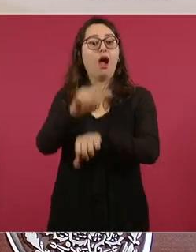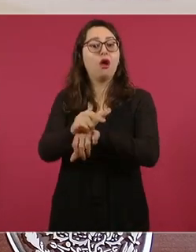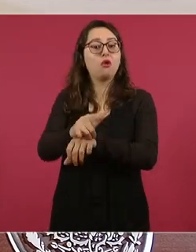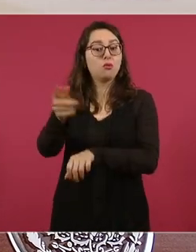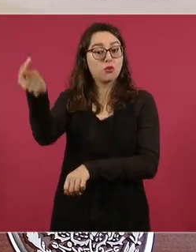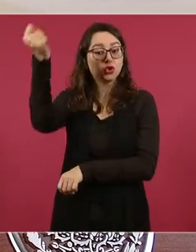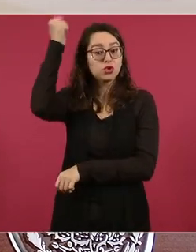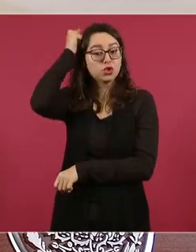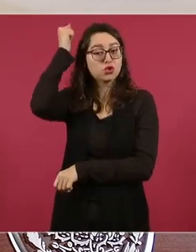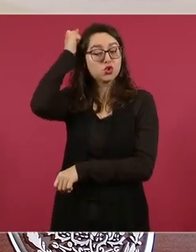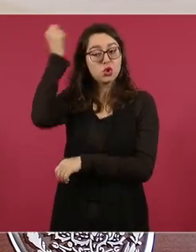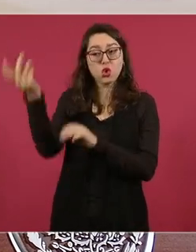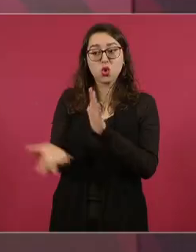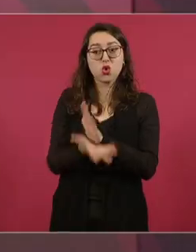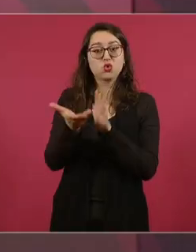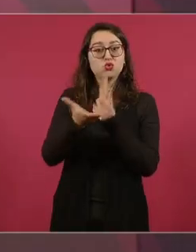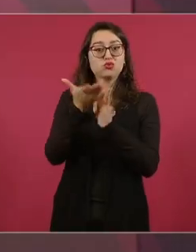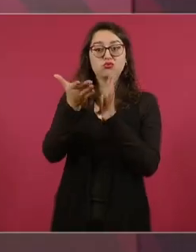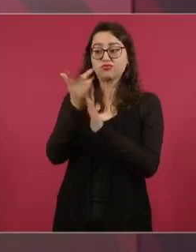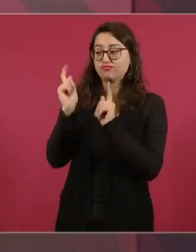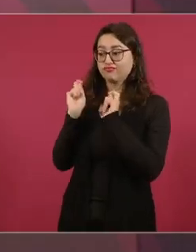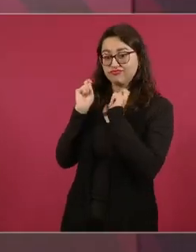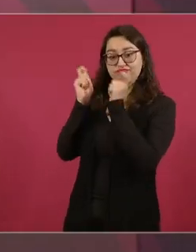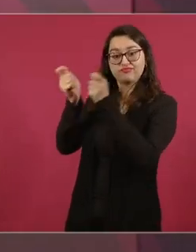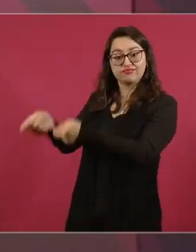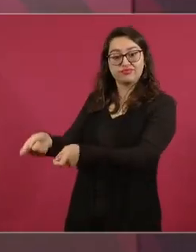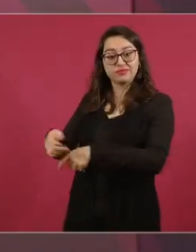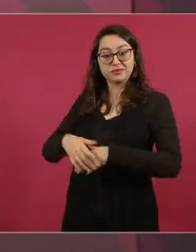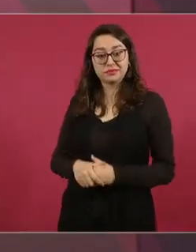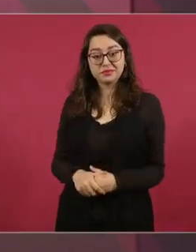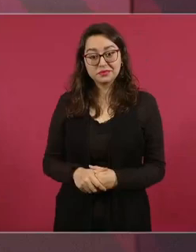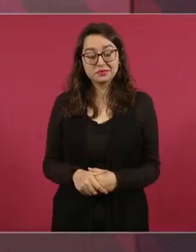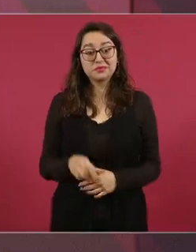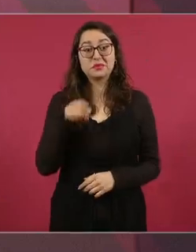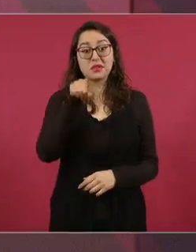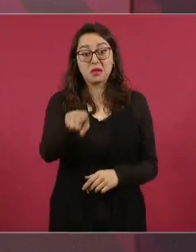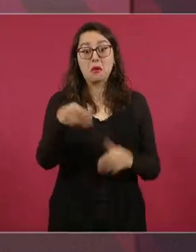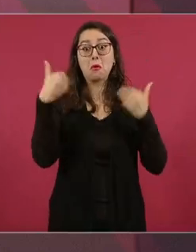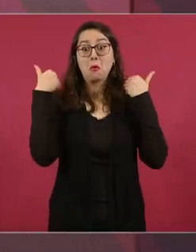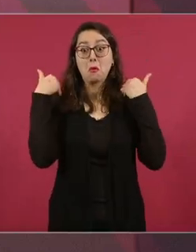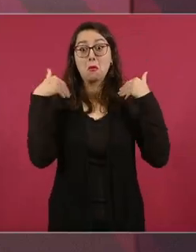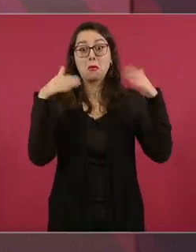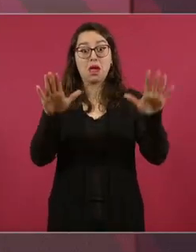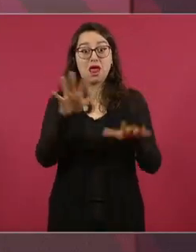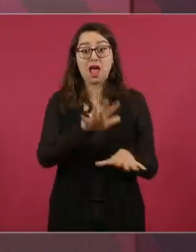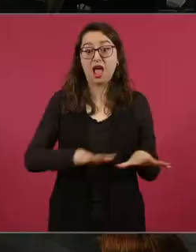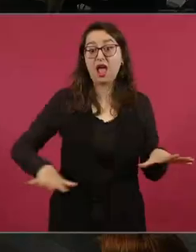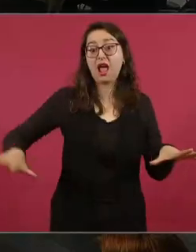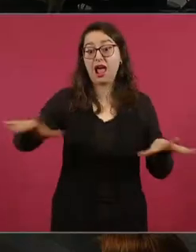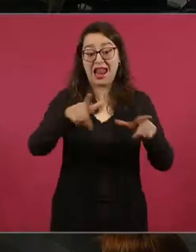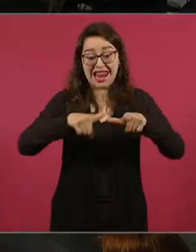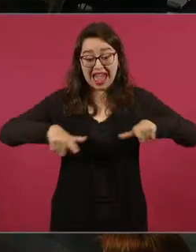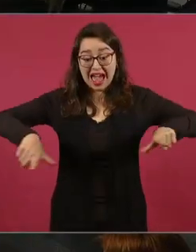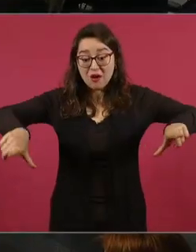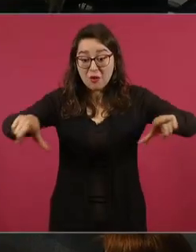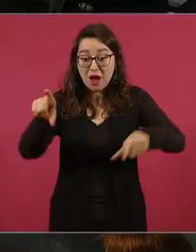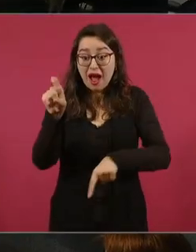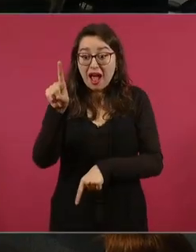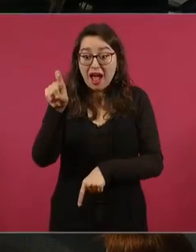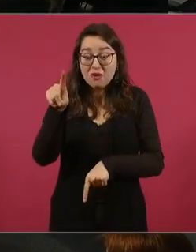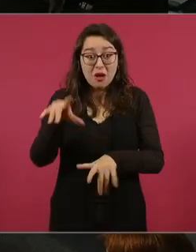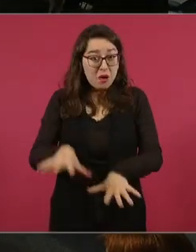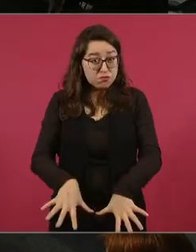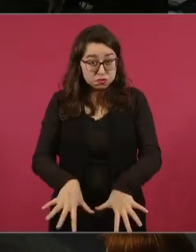a hundir. Si una de estas empresas de comunicación ya tenía el contrato para hacer la